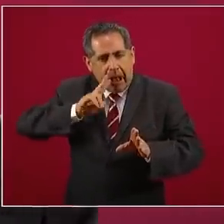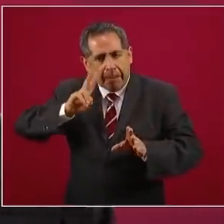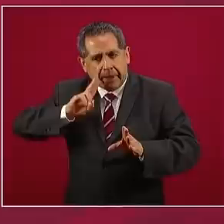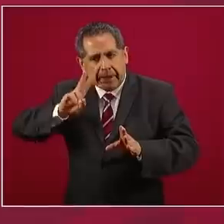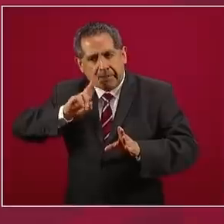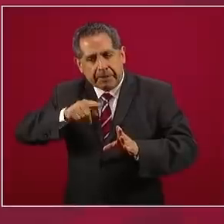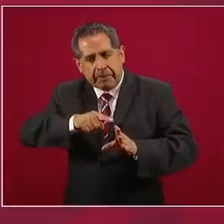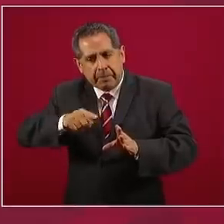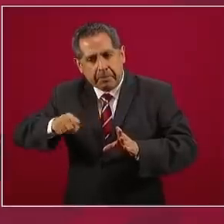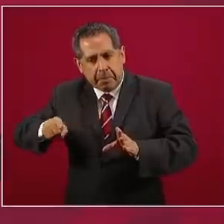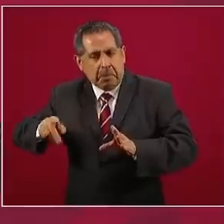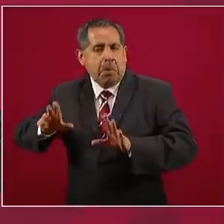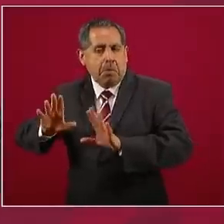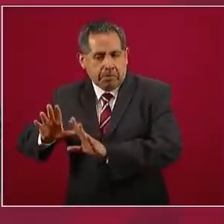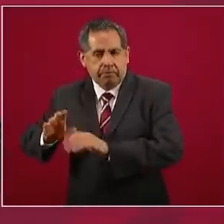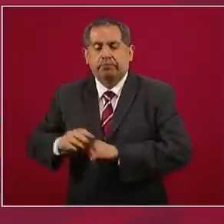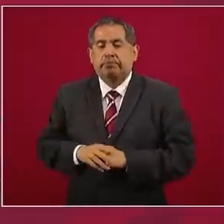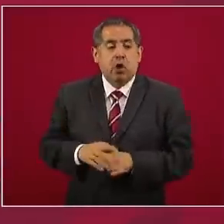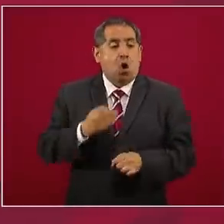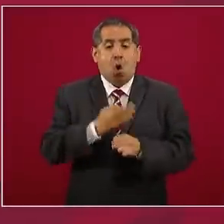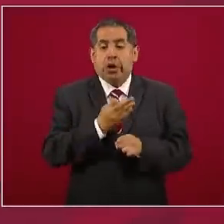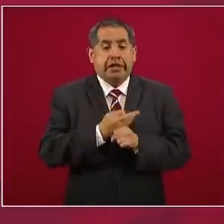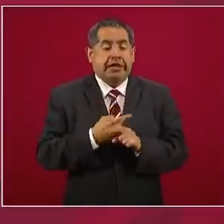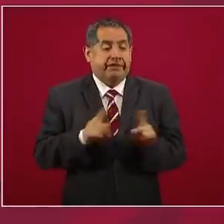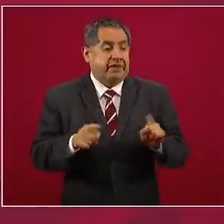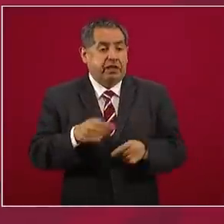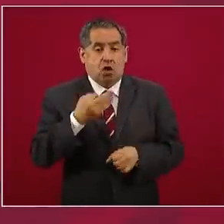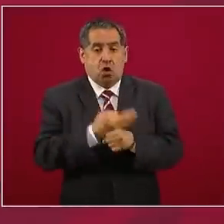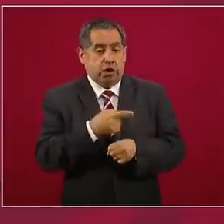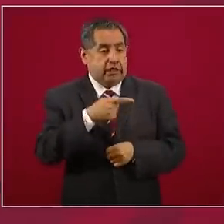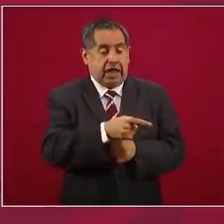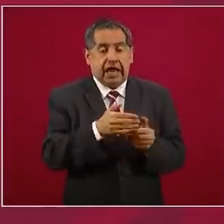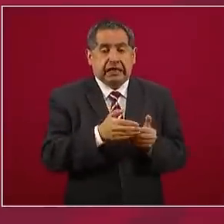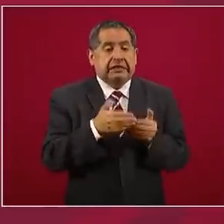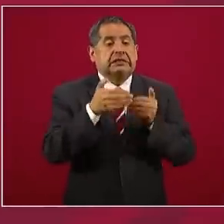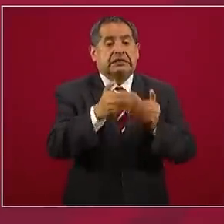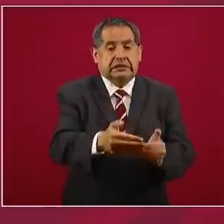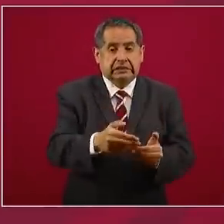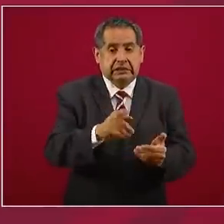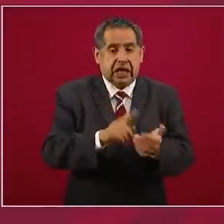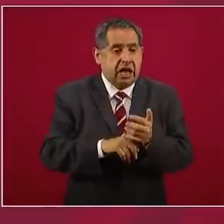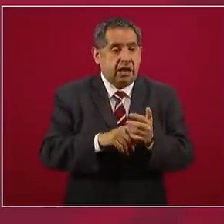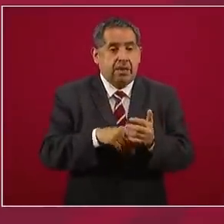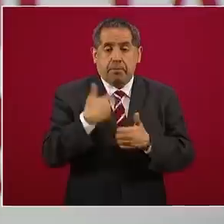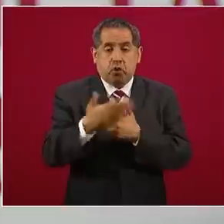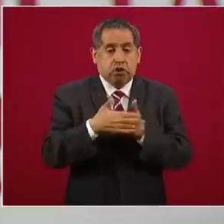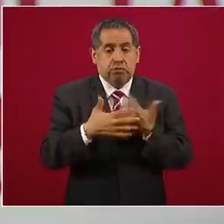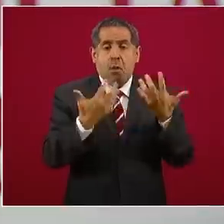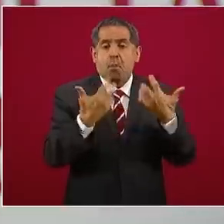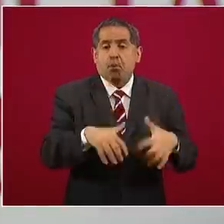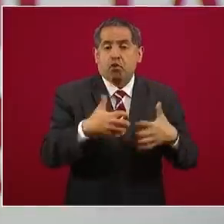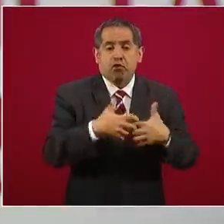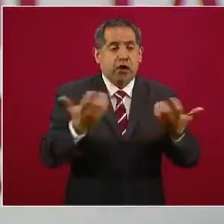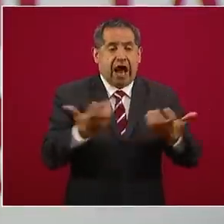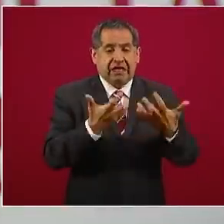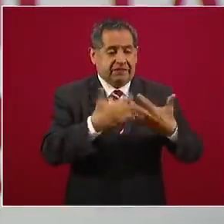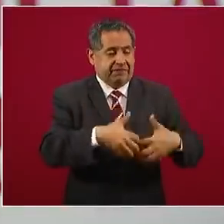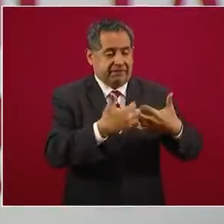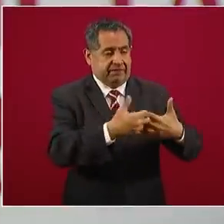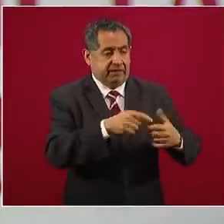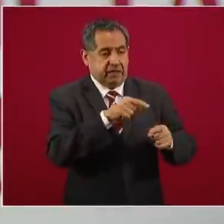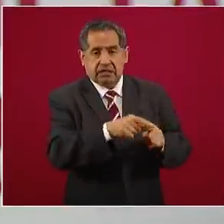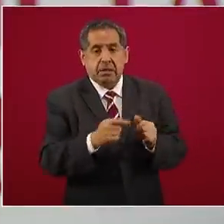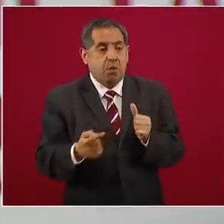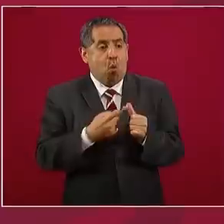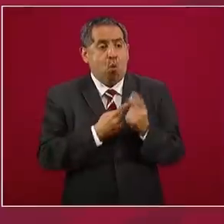En este caso, lo que hoy nos congrega es ya el siguiente paso, que es la producción. Entonces, el único acuerdo de